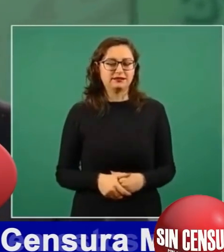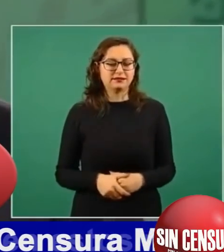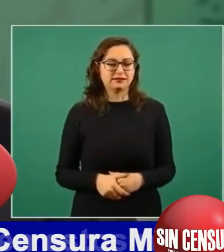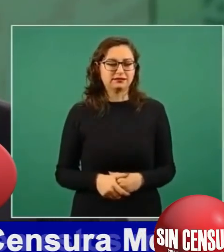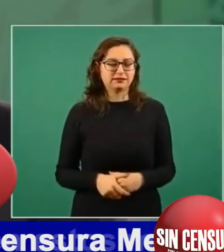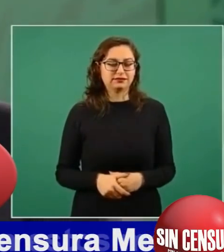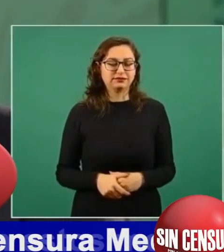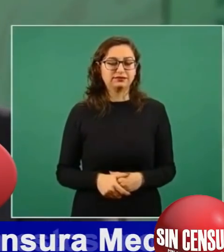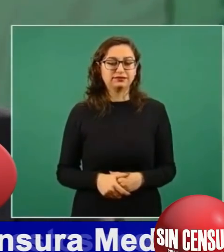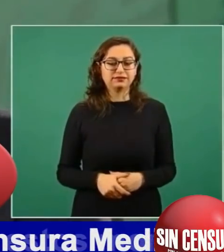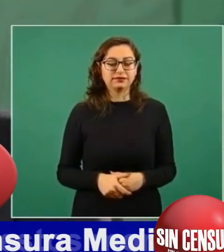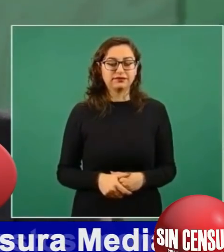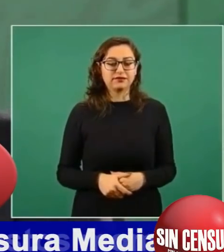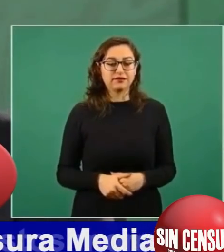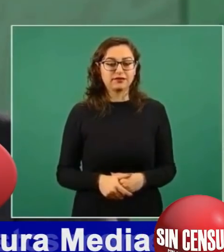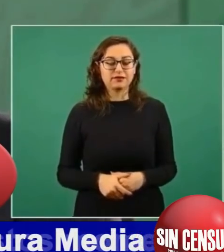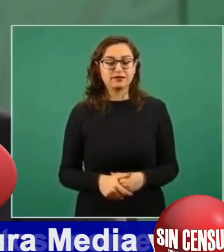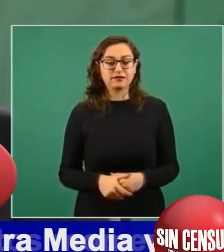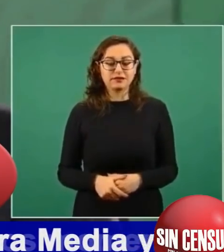Por eso,